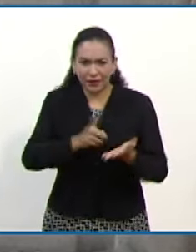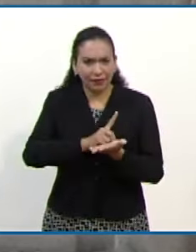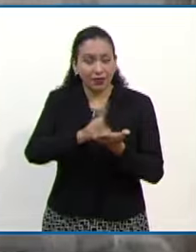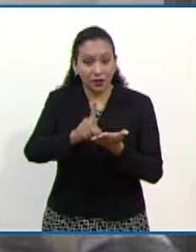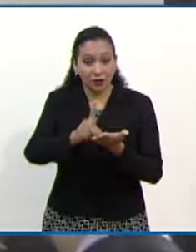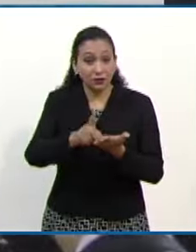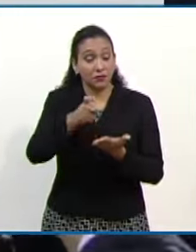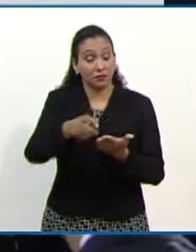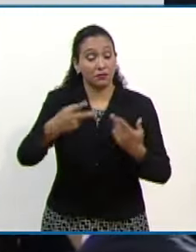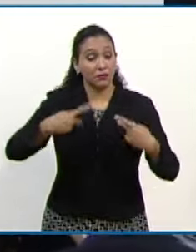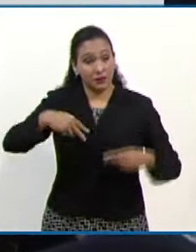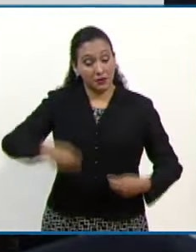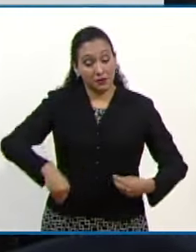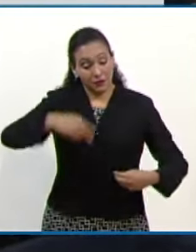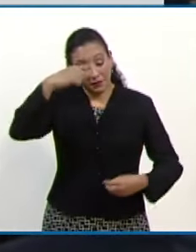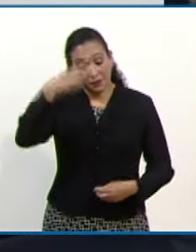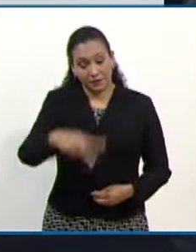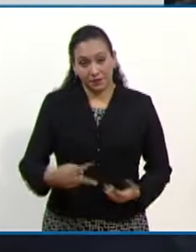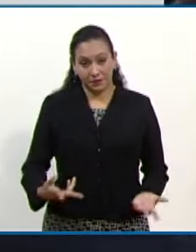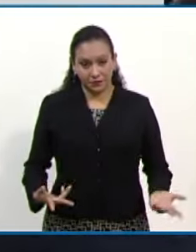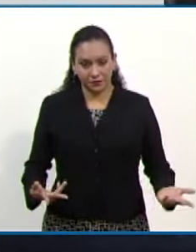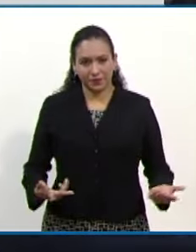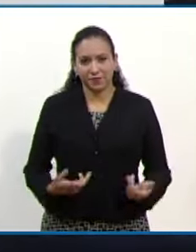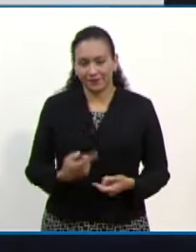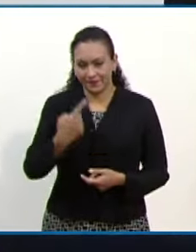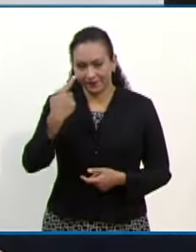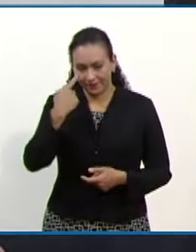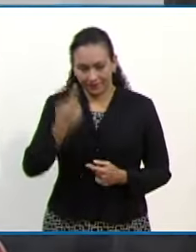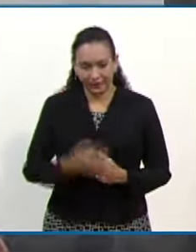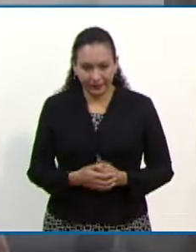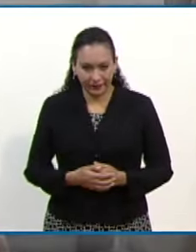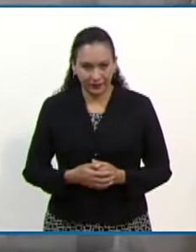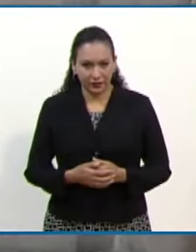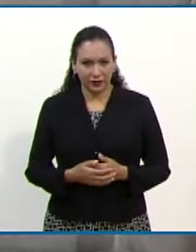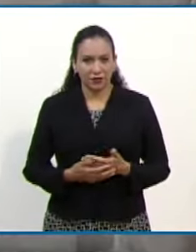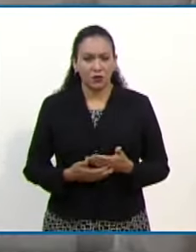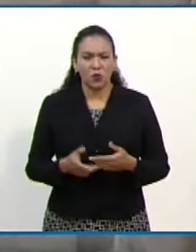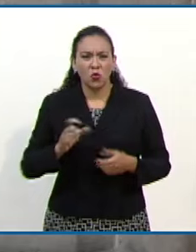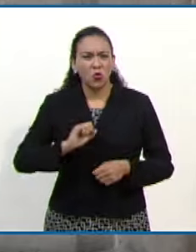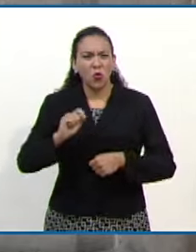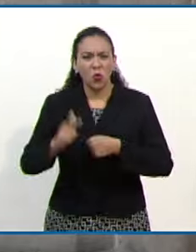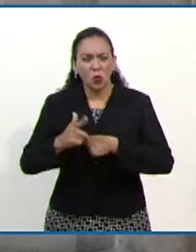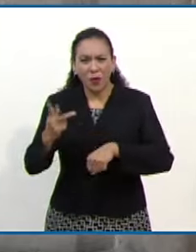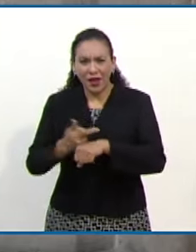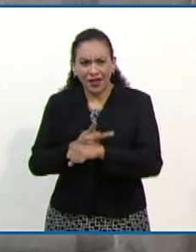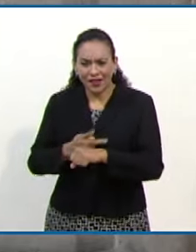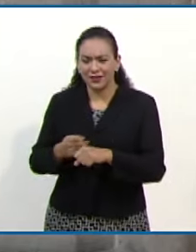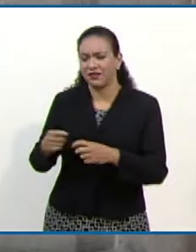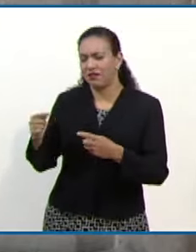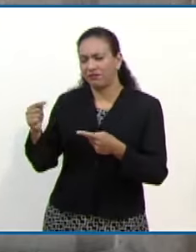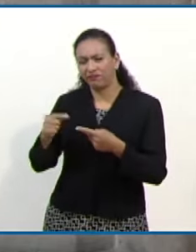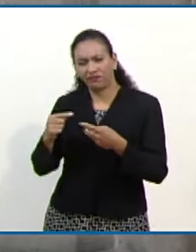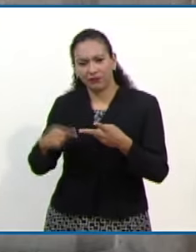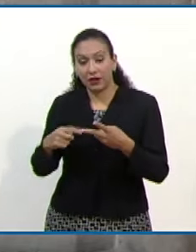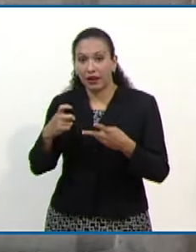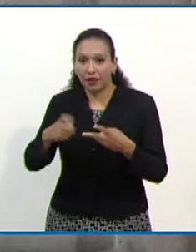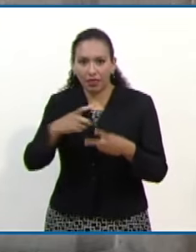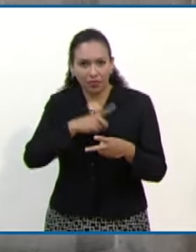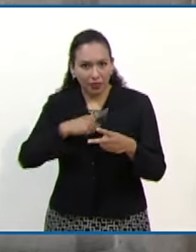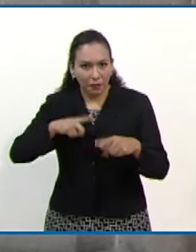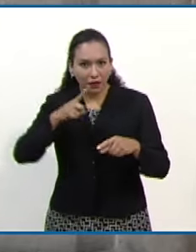del pueblo. Ningún estado de cosas puede suponer un dominio para derrotar